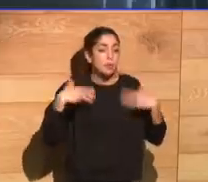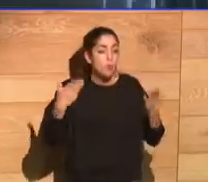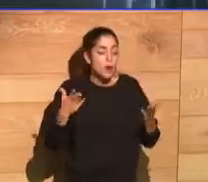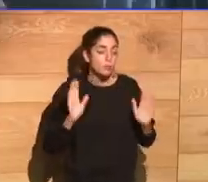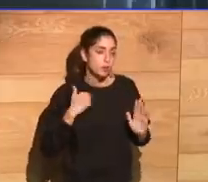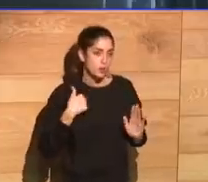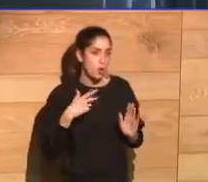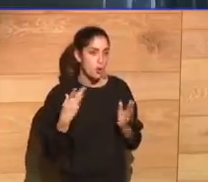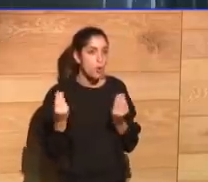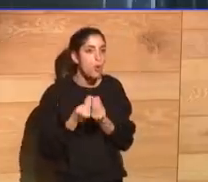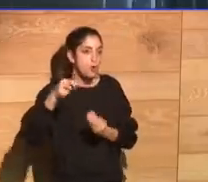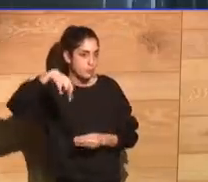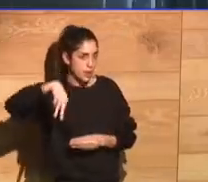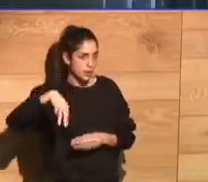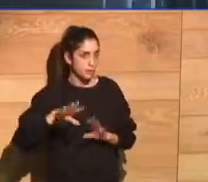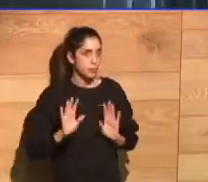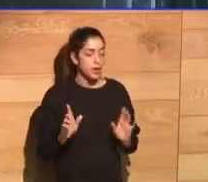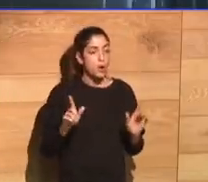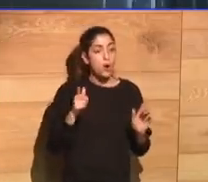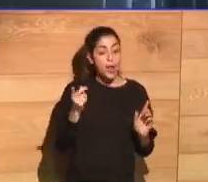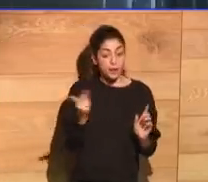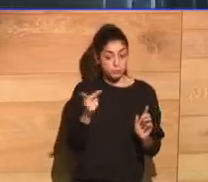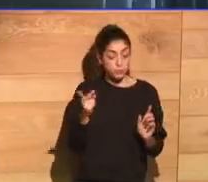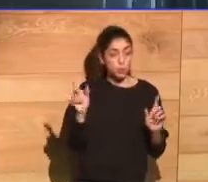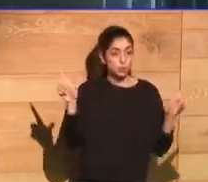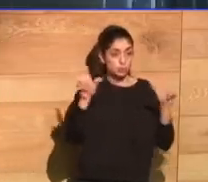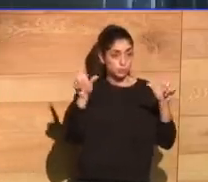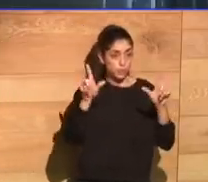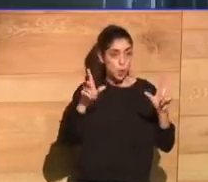fíjate que luego no salen juntos en pantalla jamás, ¿no? Pero Hackman